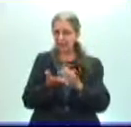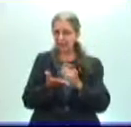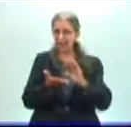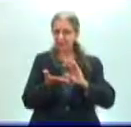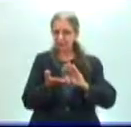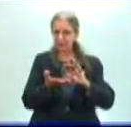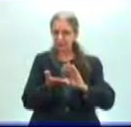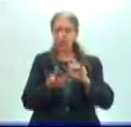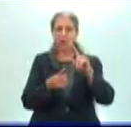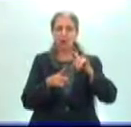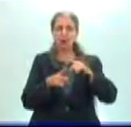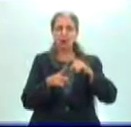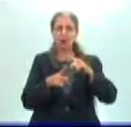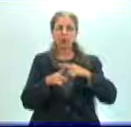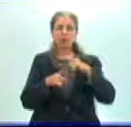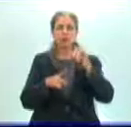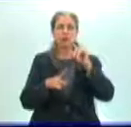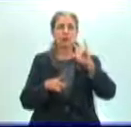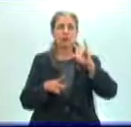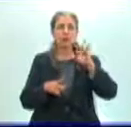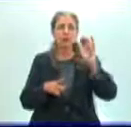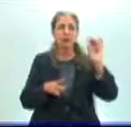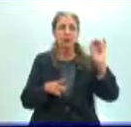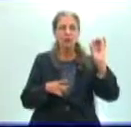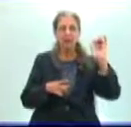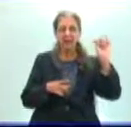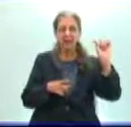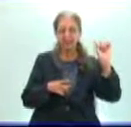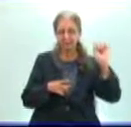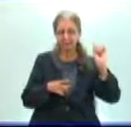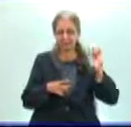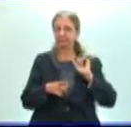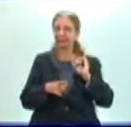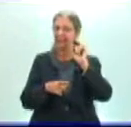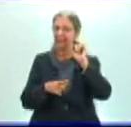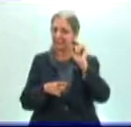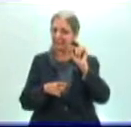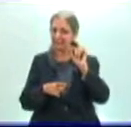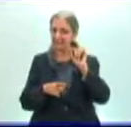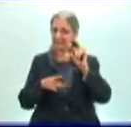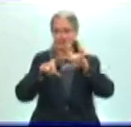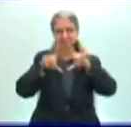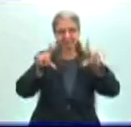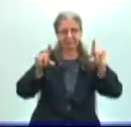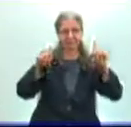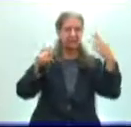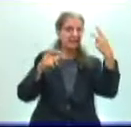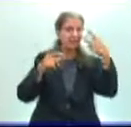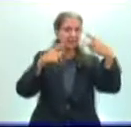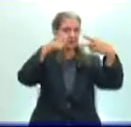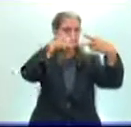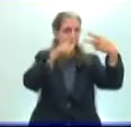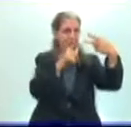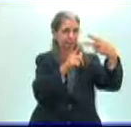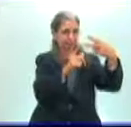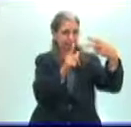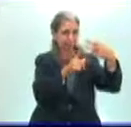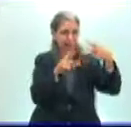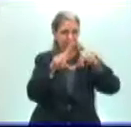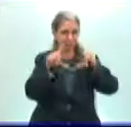al cateto. Esto te aparece en el segundo recuadro de la página 108 de tu libro de